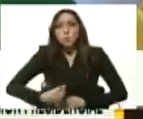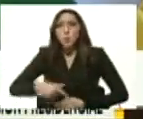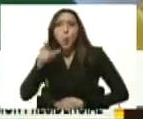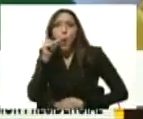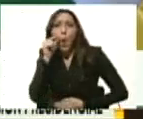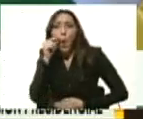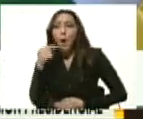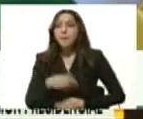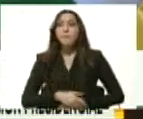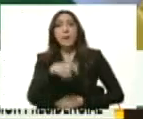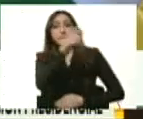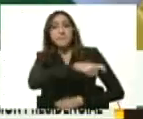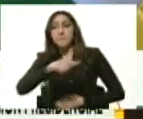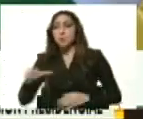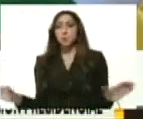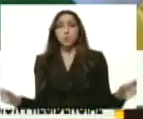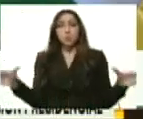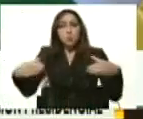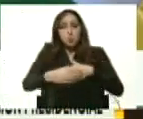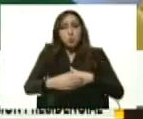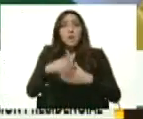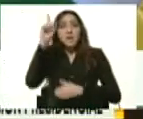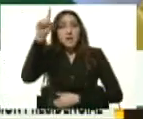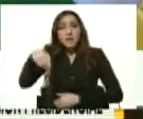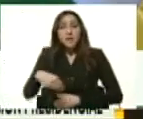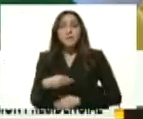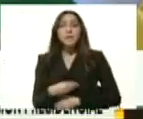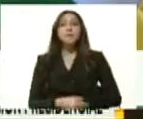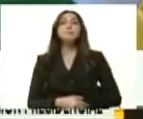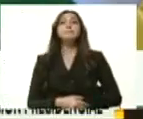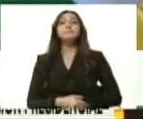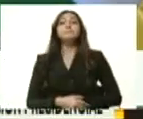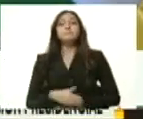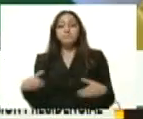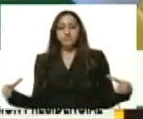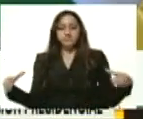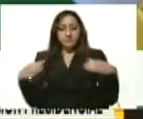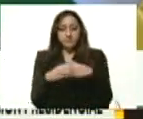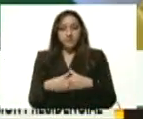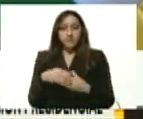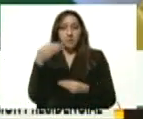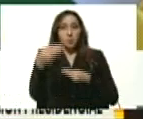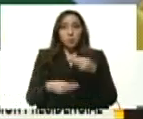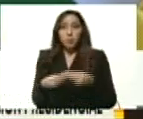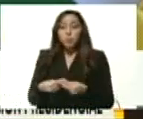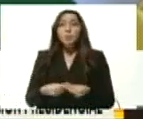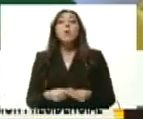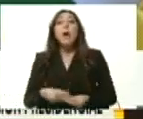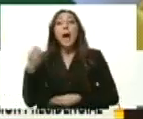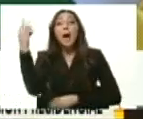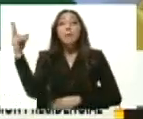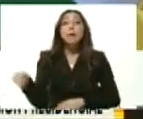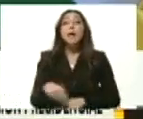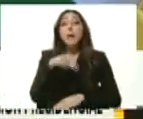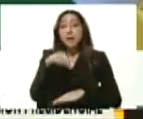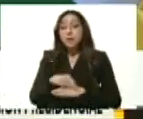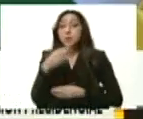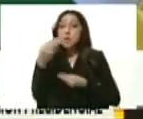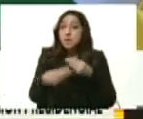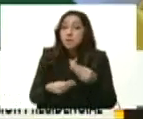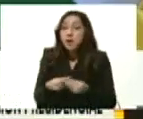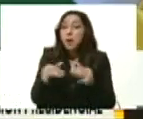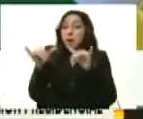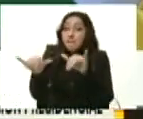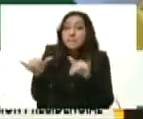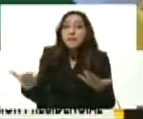Senadores, y luego, también, sin el quórum requerido en el recinto de la Asamblea Legislativa Plurinacional, Áñez